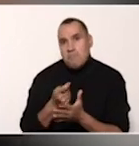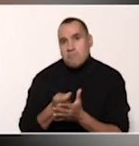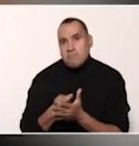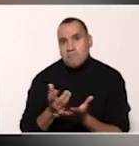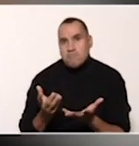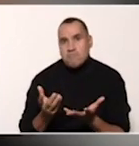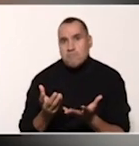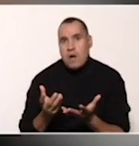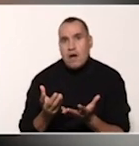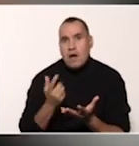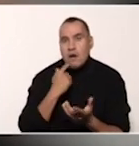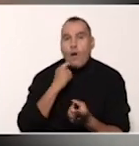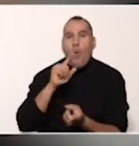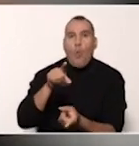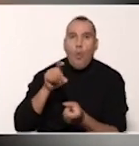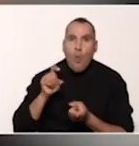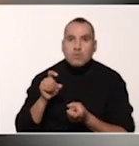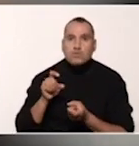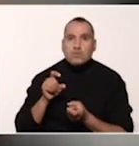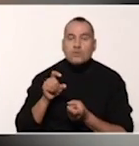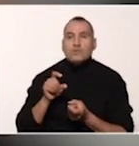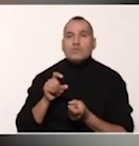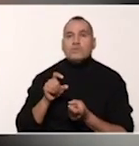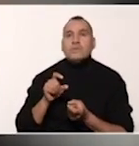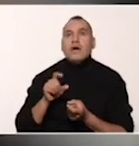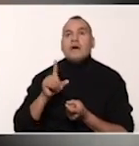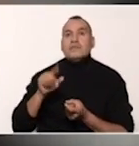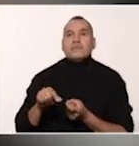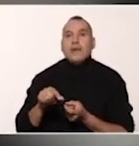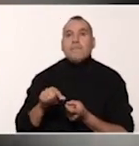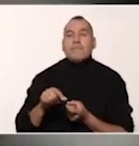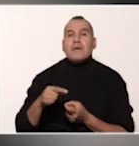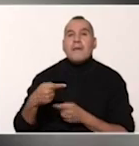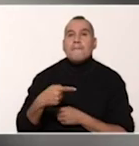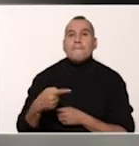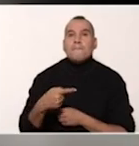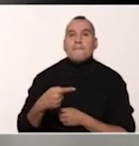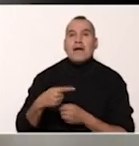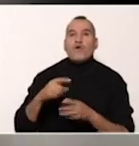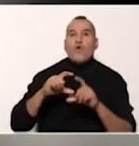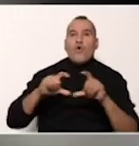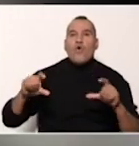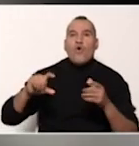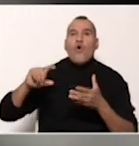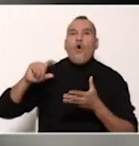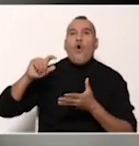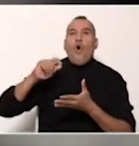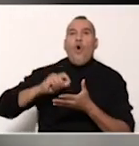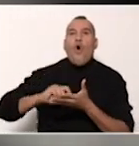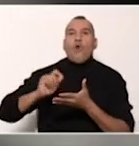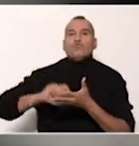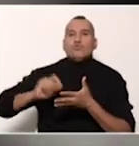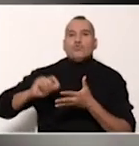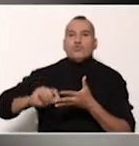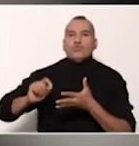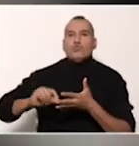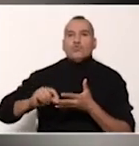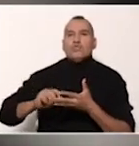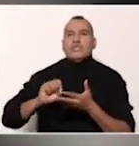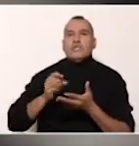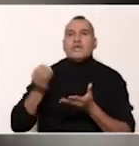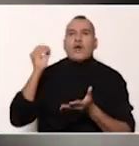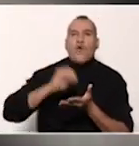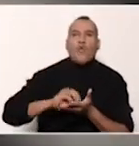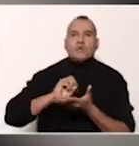y la de cobranza, menos los cheques devueltos por fondo insuficiente. Aquí están los montos de todo esto. Aquí se hace una